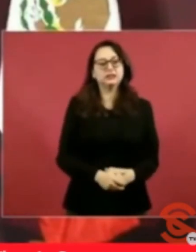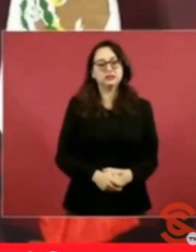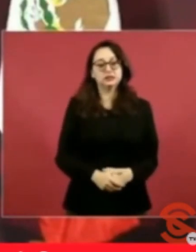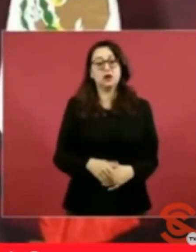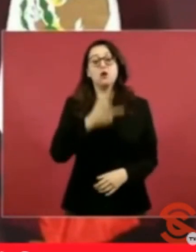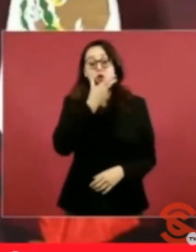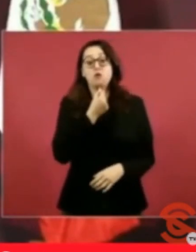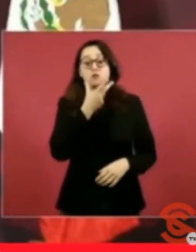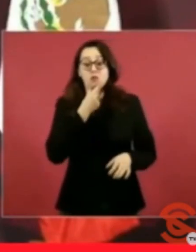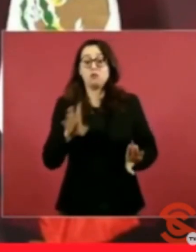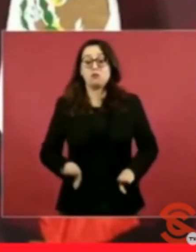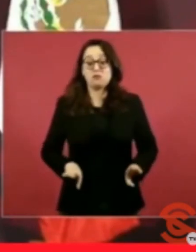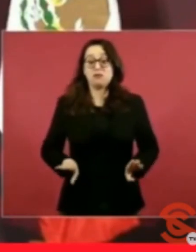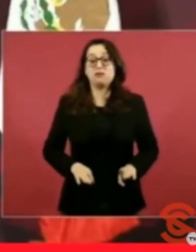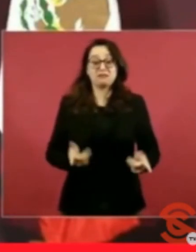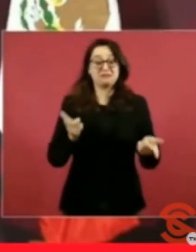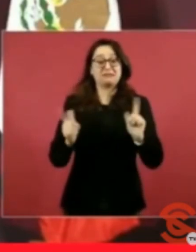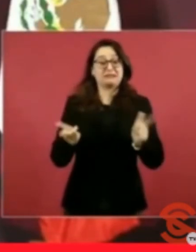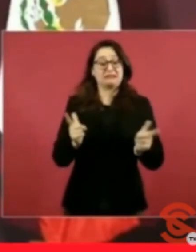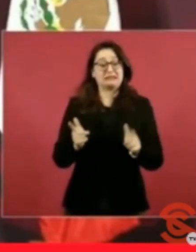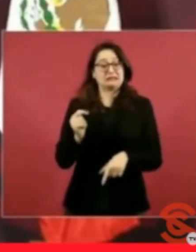de malas entrañas,